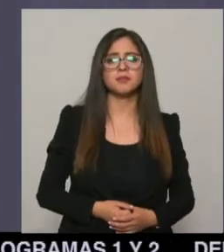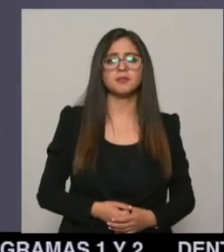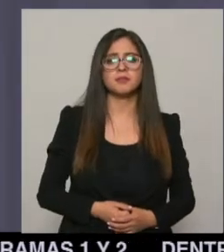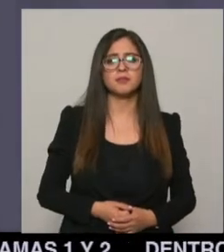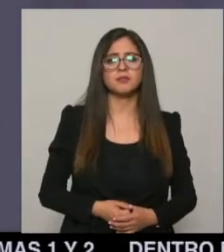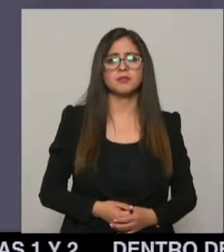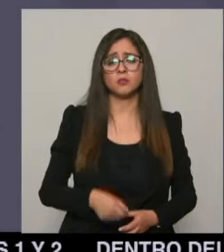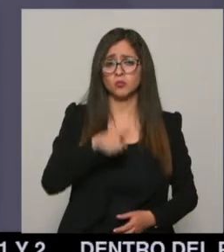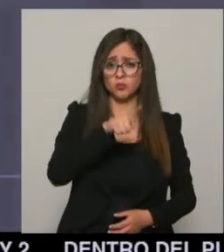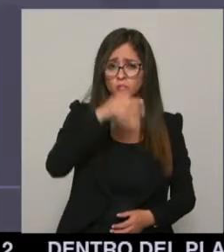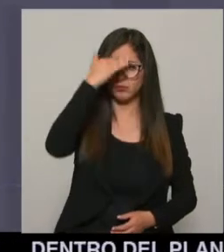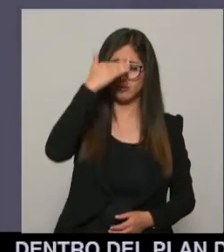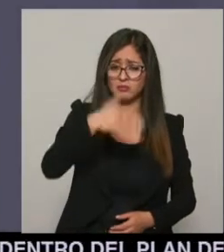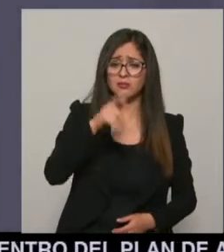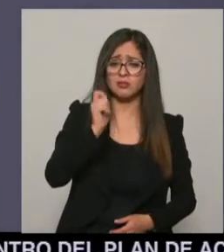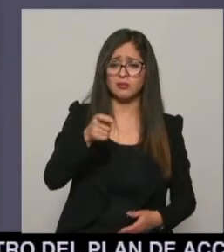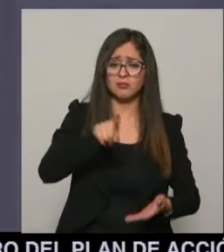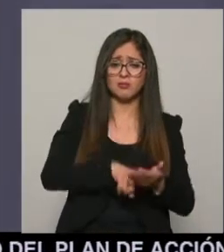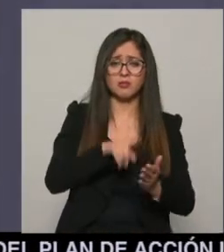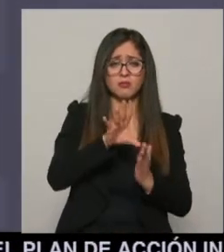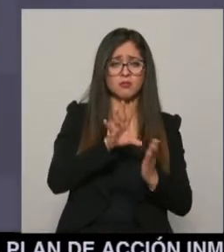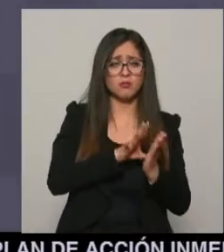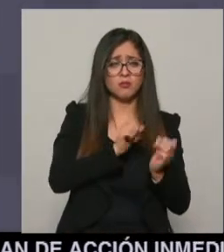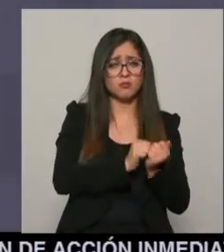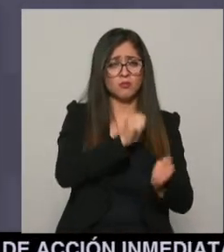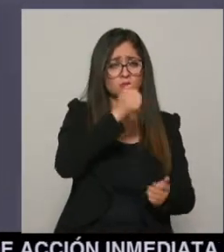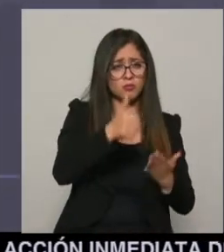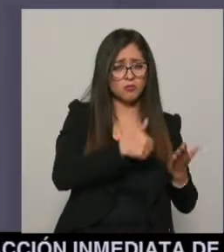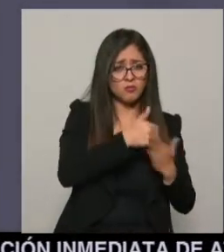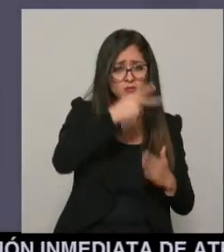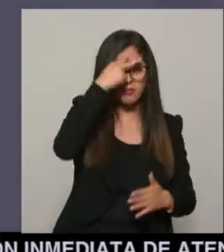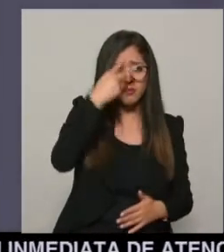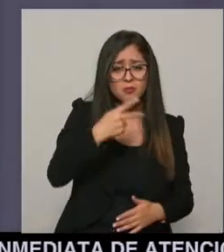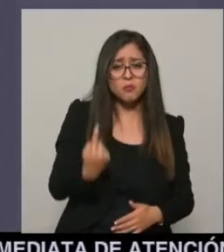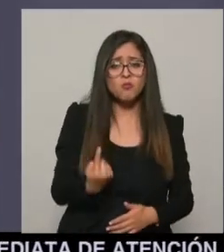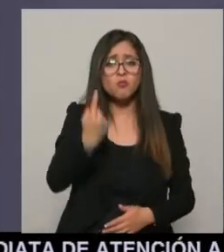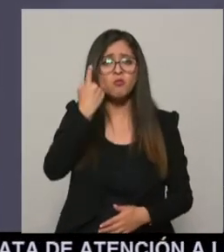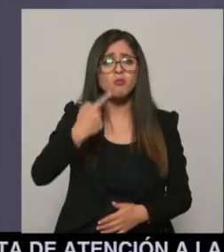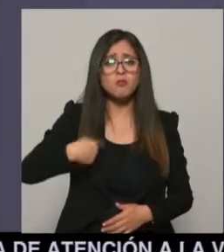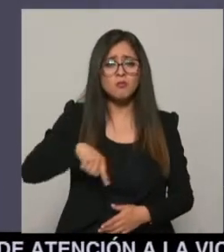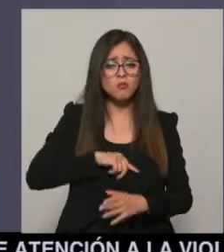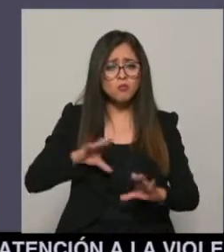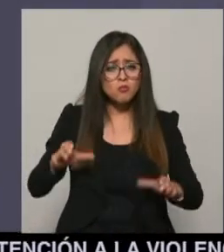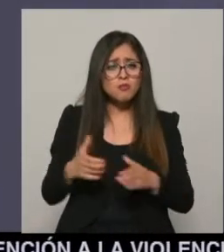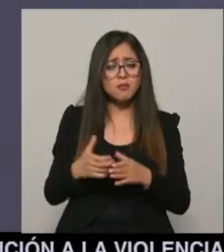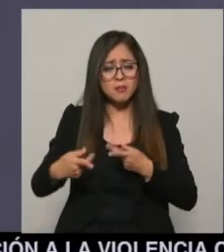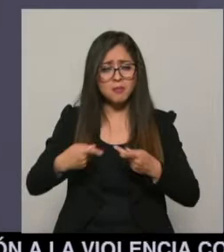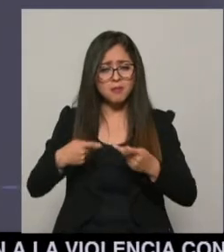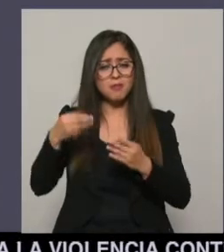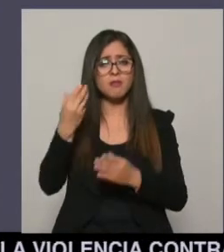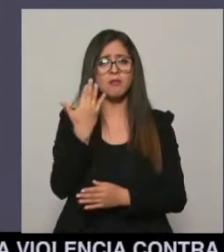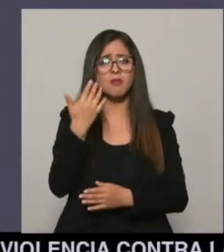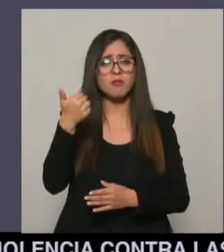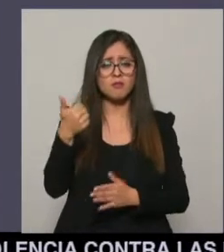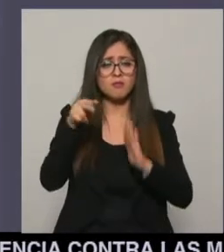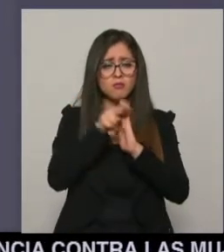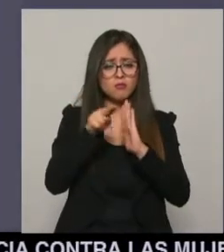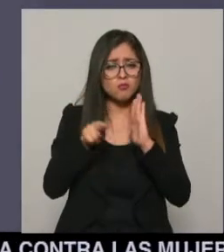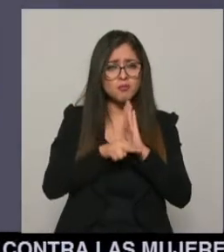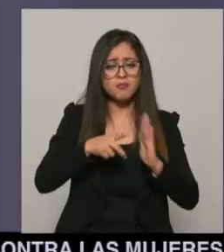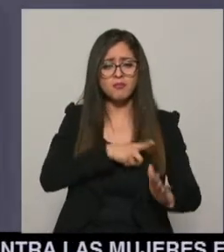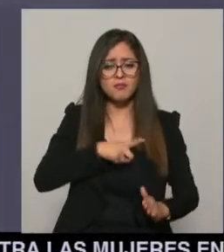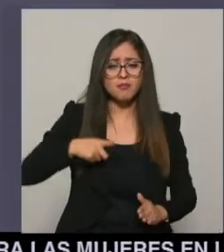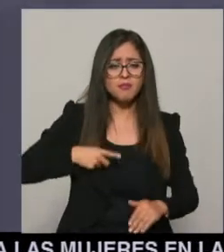sabes, la Constitución, por primera vez somos la única legislatura que ya trae una tarea definida, 56 normas que tenemos que